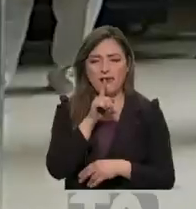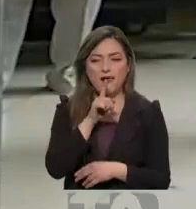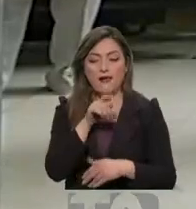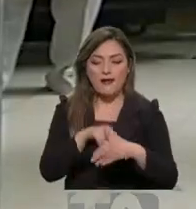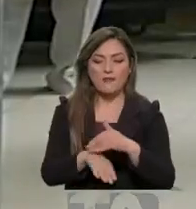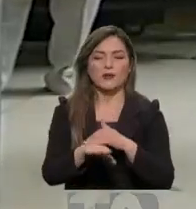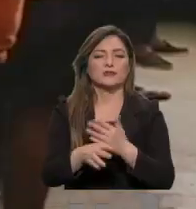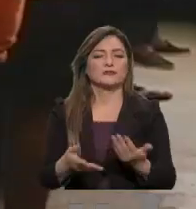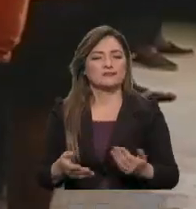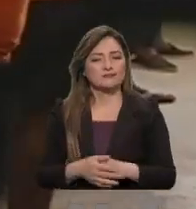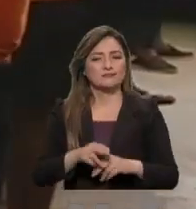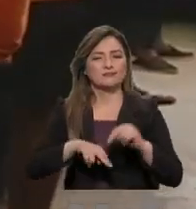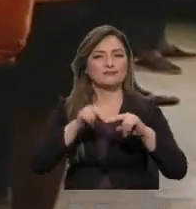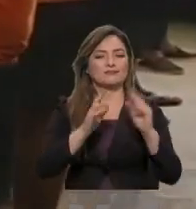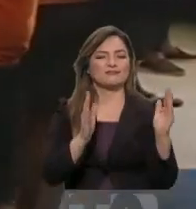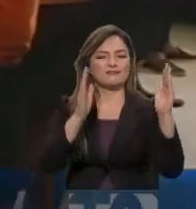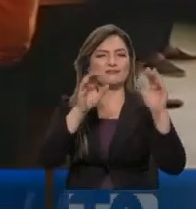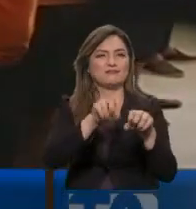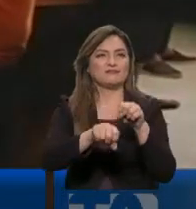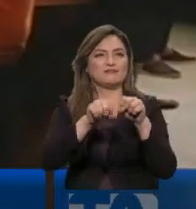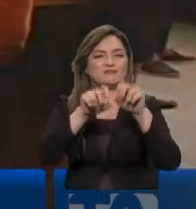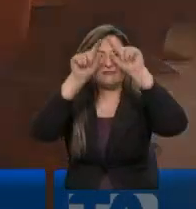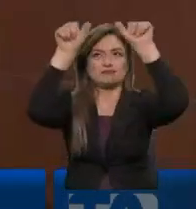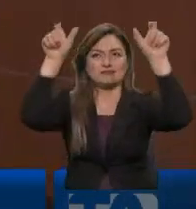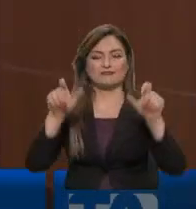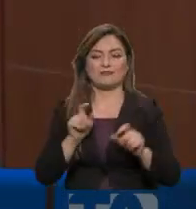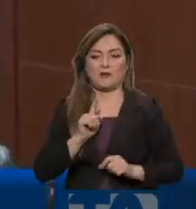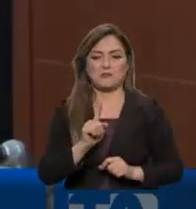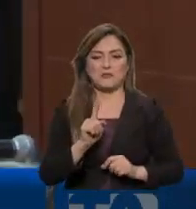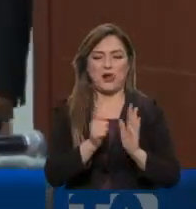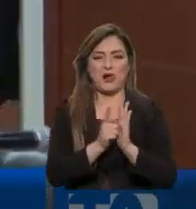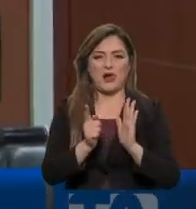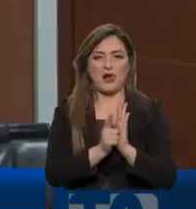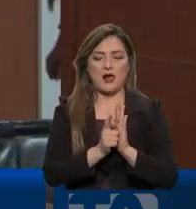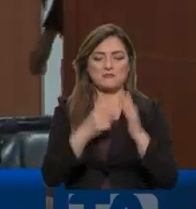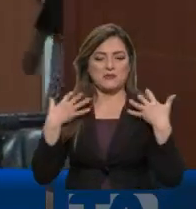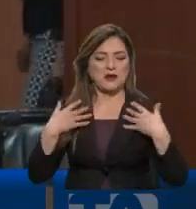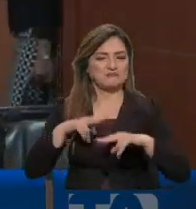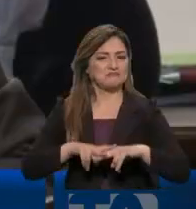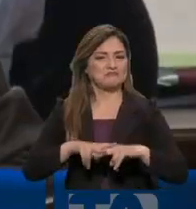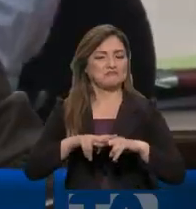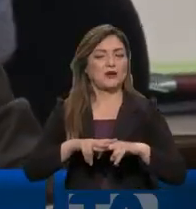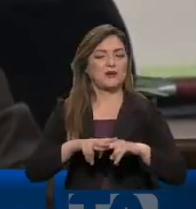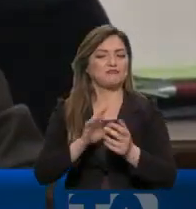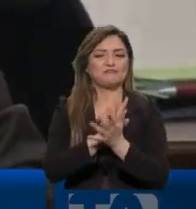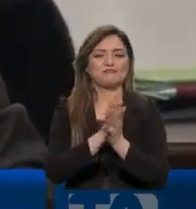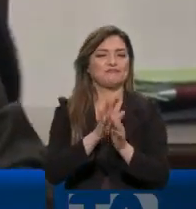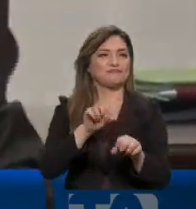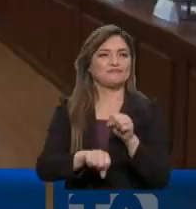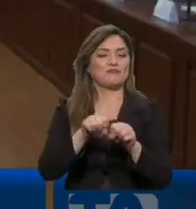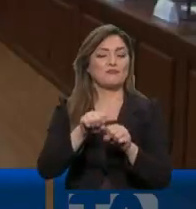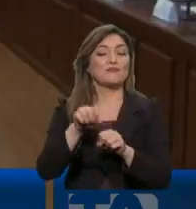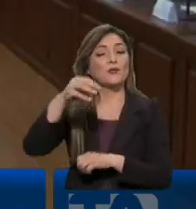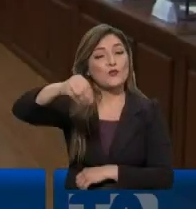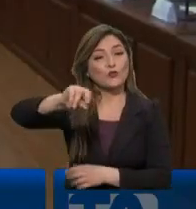dañada, escáneres que no sirven, hacinamiento. La lista es interminable. Esta realidad es la que se analizó este miércoles en una reunión entre diferentes